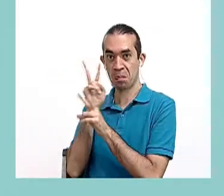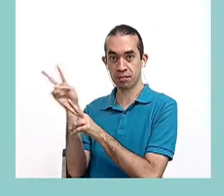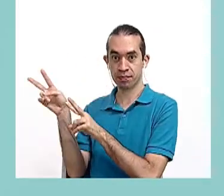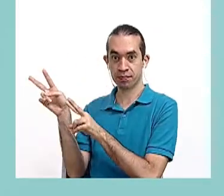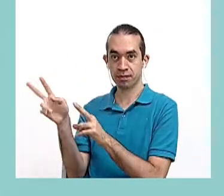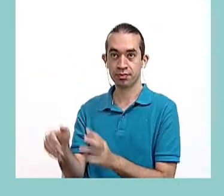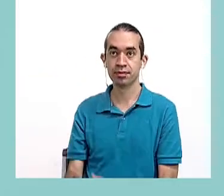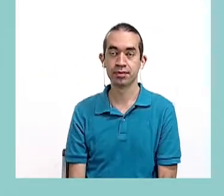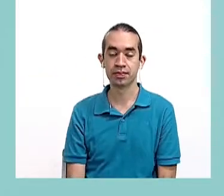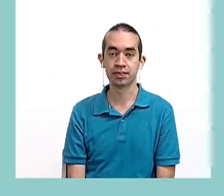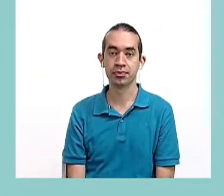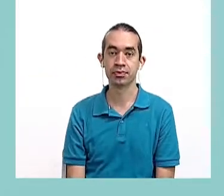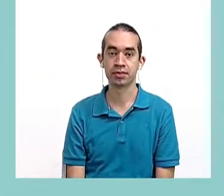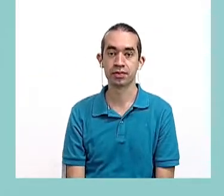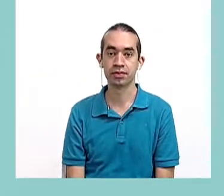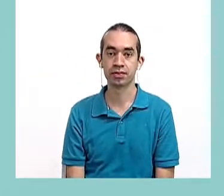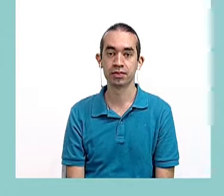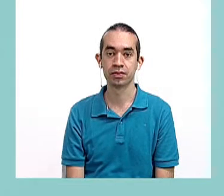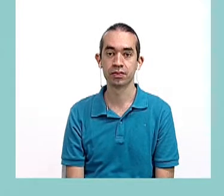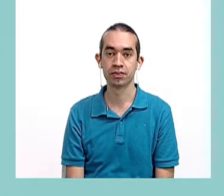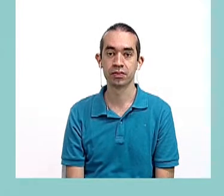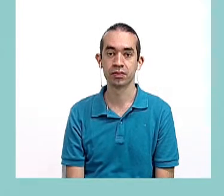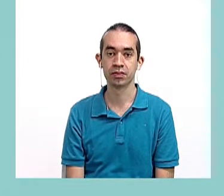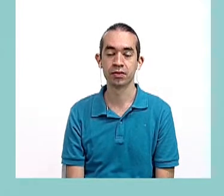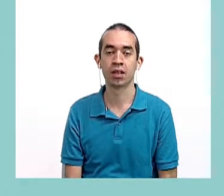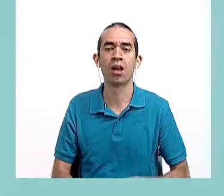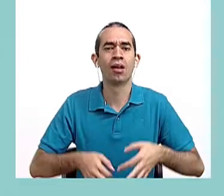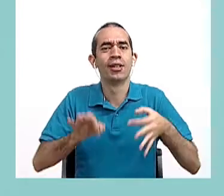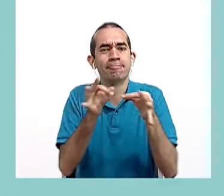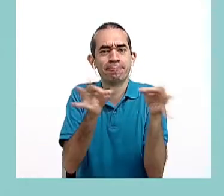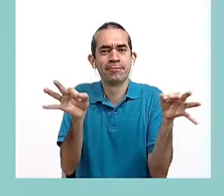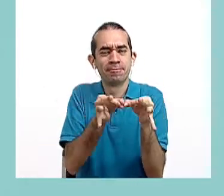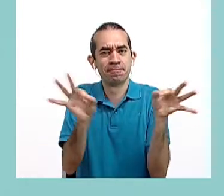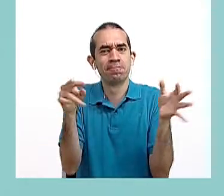¿verdad? ¿Y cuándo utilizamos esa expresión? Bueno,